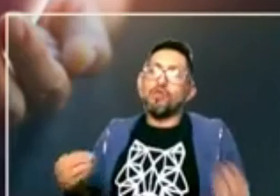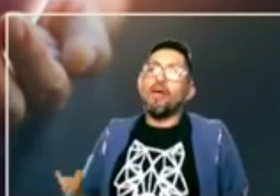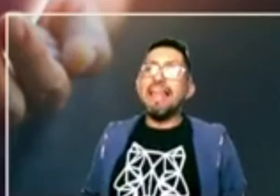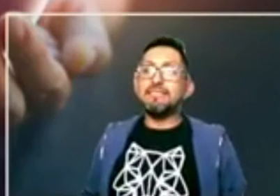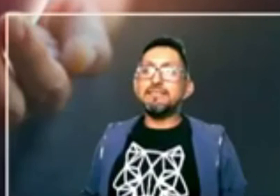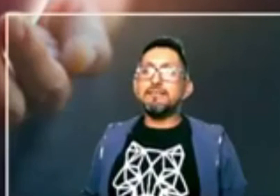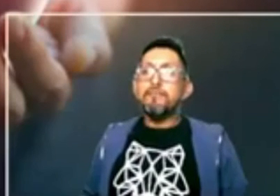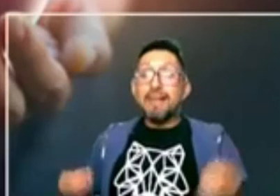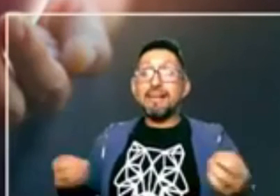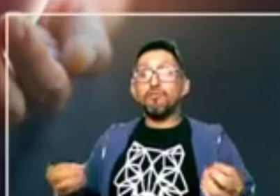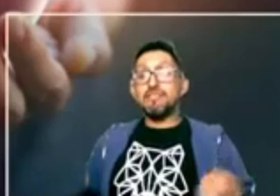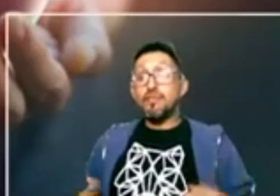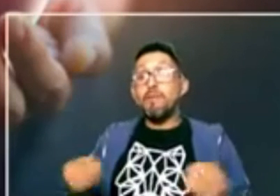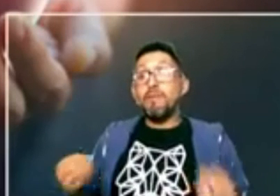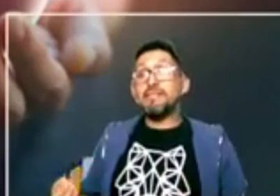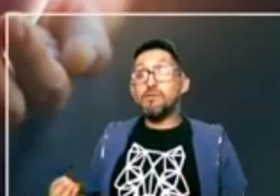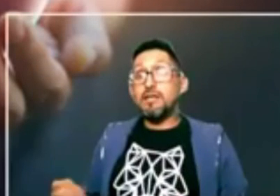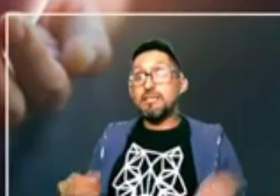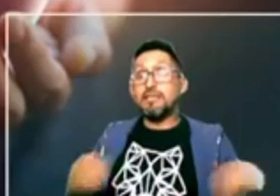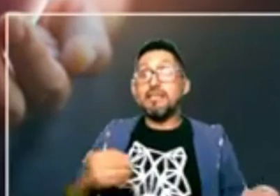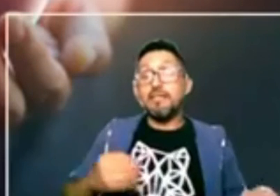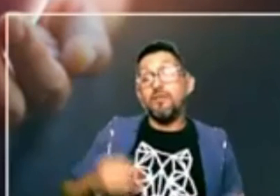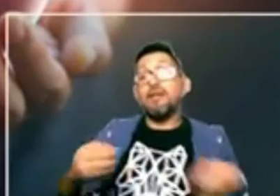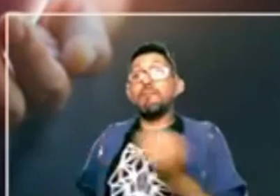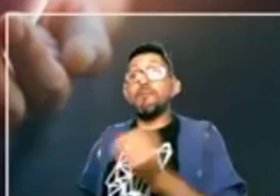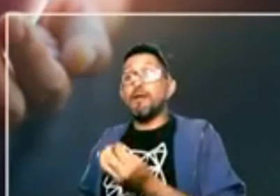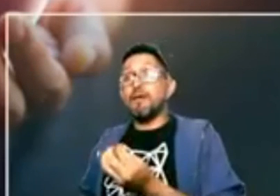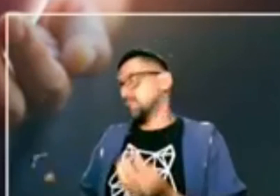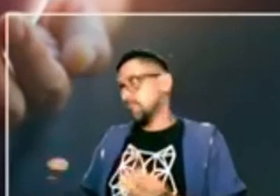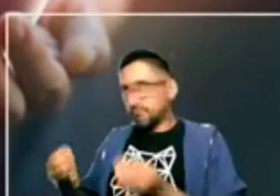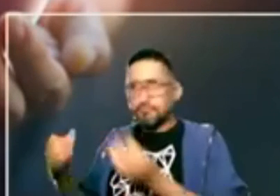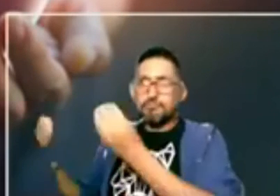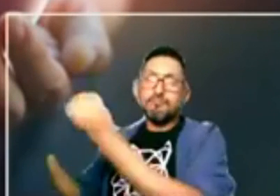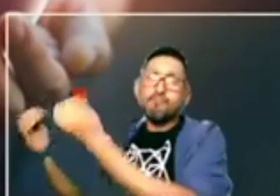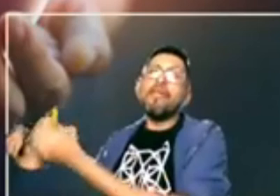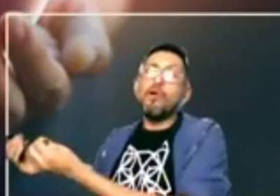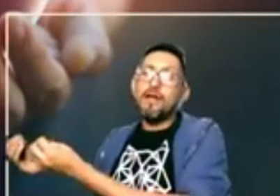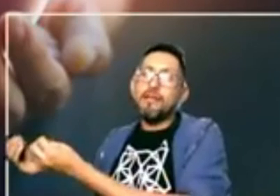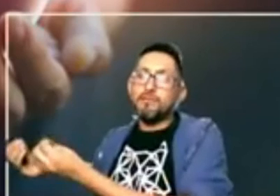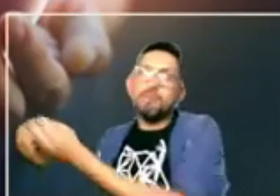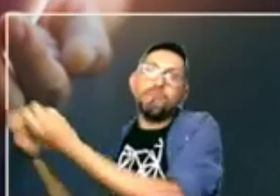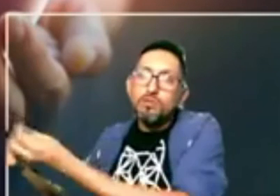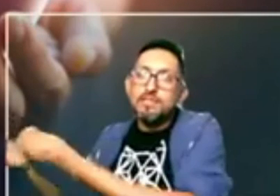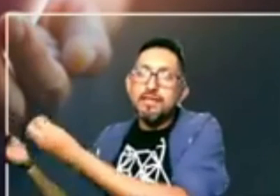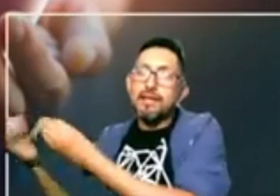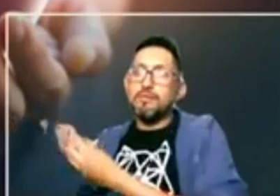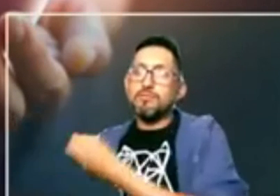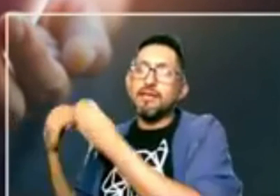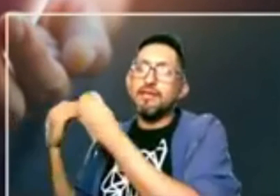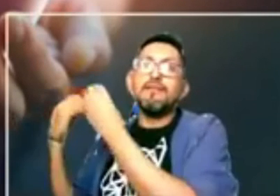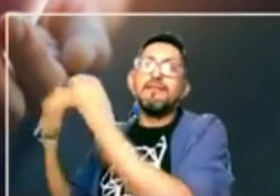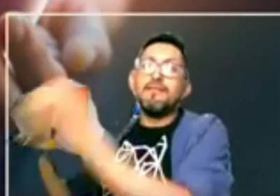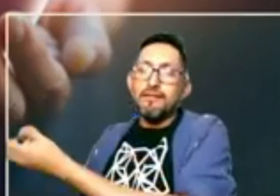plantas locales para reforestar con plantas locales. Se trata de no ir a poner eucaliptos en bosques que